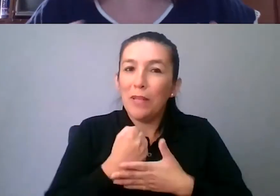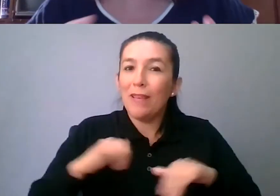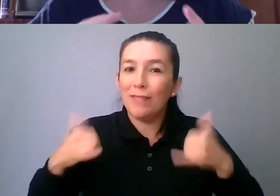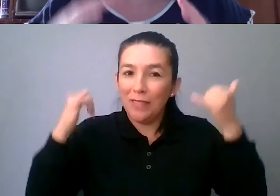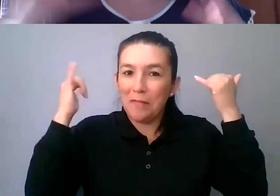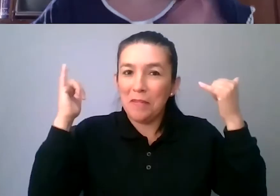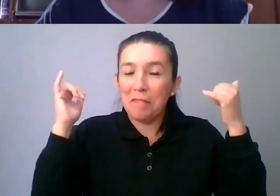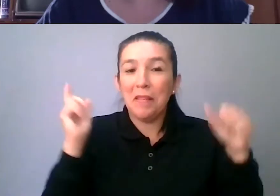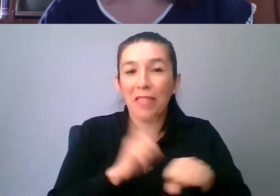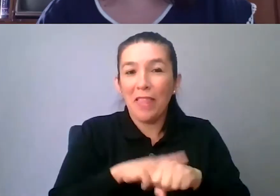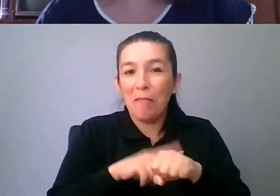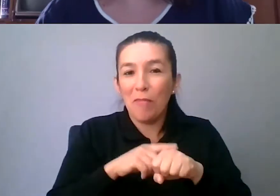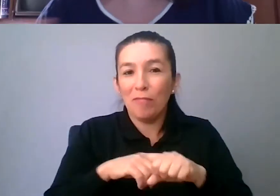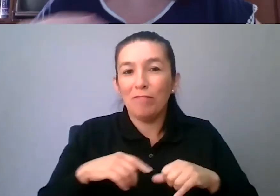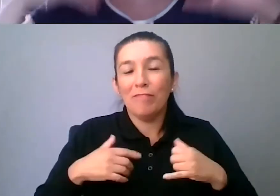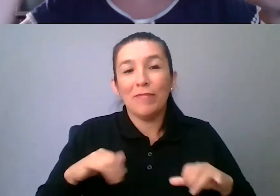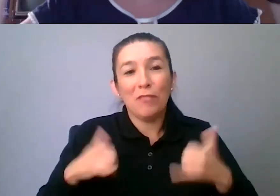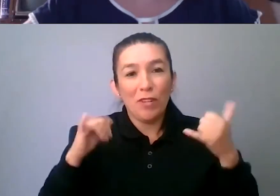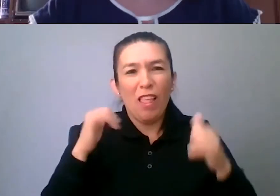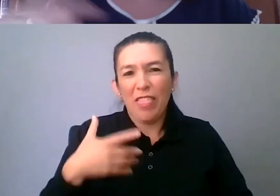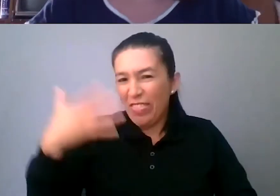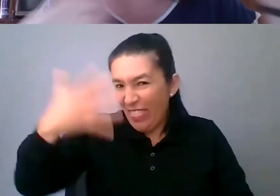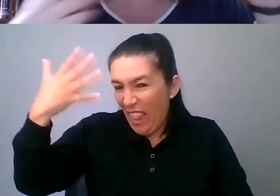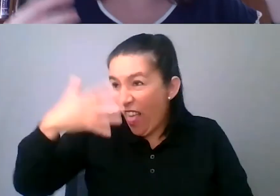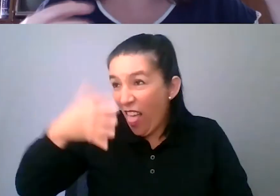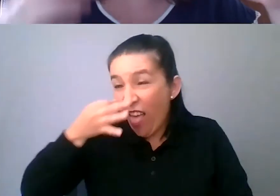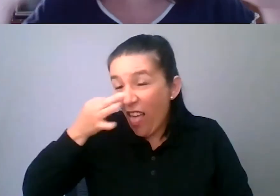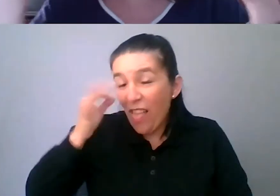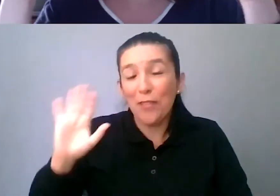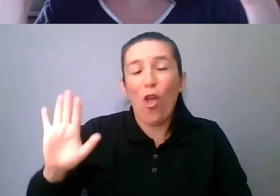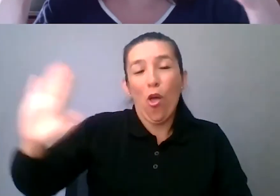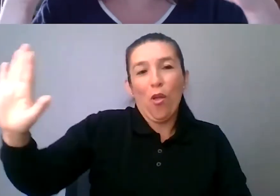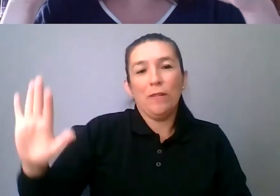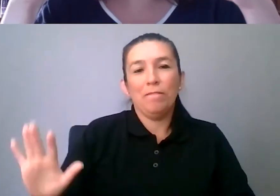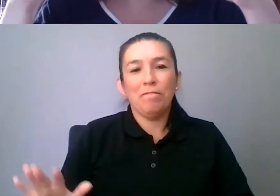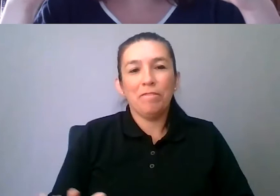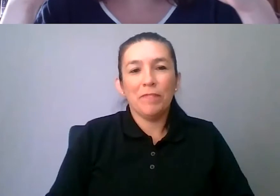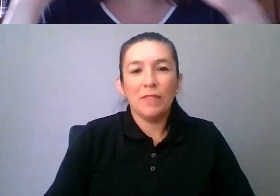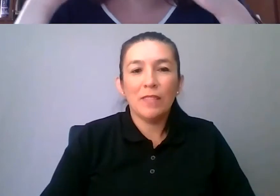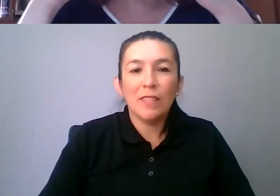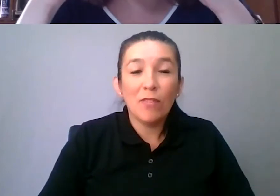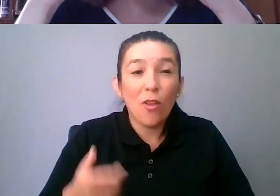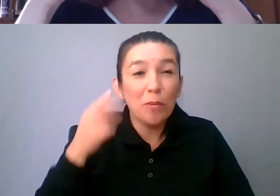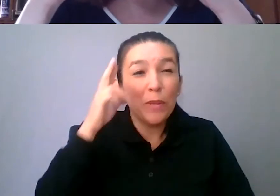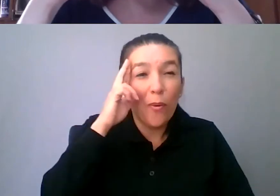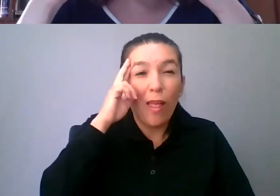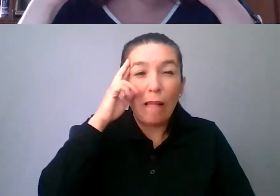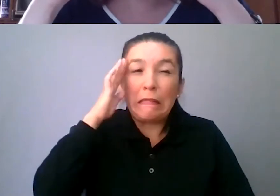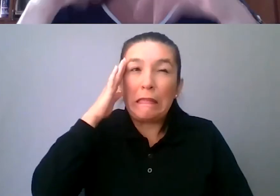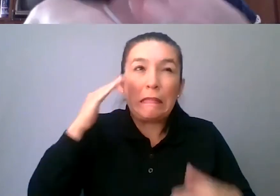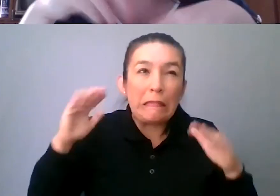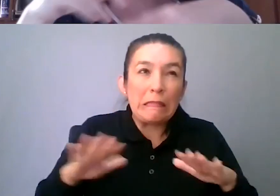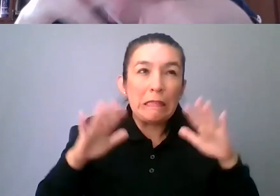pasar el rato, no viendo tele, pasar el rato, cuando digo yo que me trataba de acordar, era dónde estaba